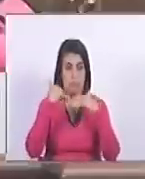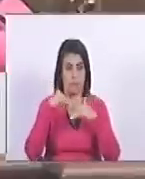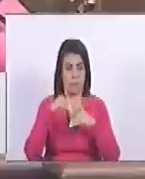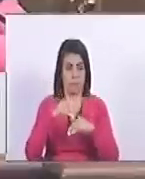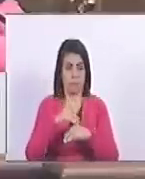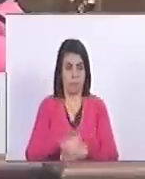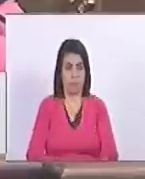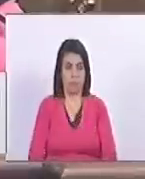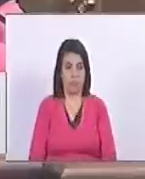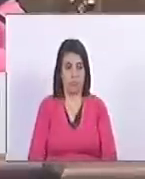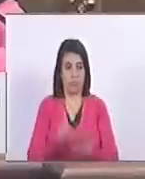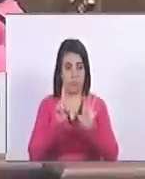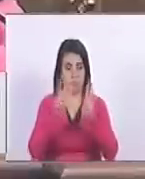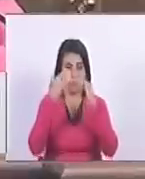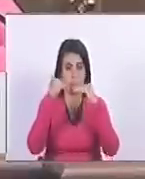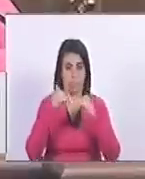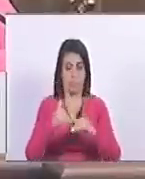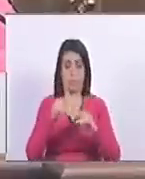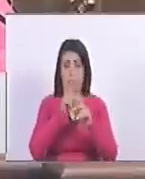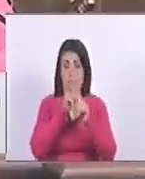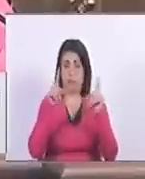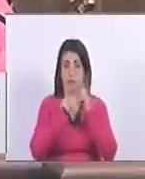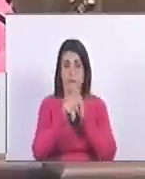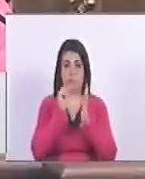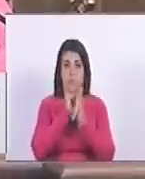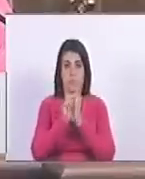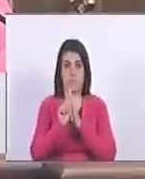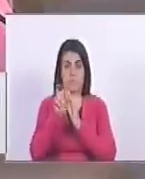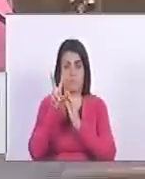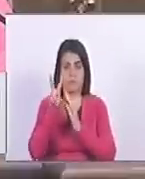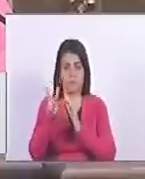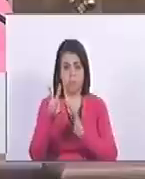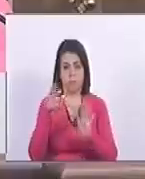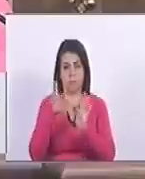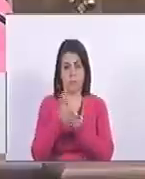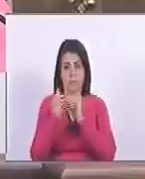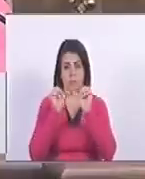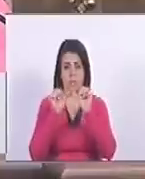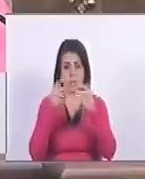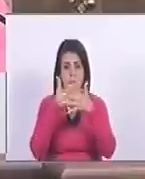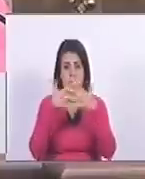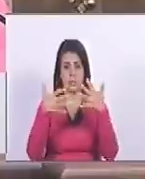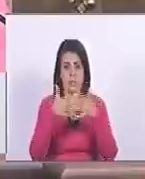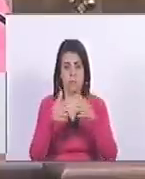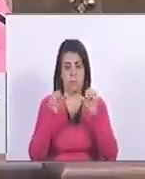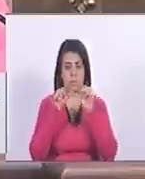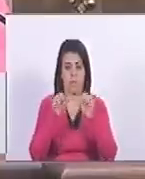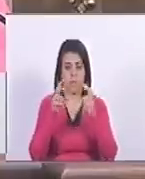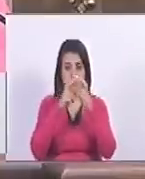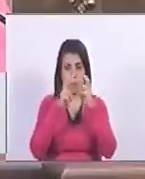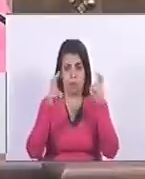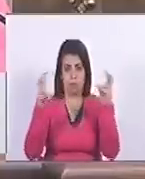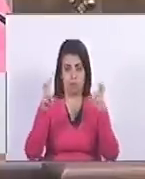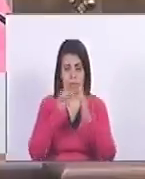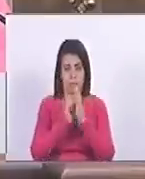siguiente. Sexto, se propone modificar el artículo 2, el cual queda redactado en los siguientes términos. Artículo 2,